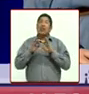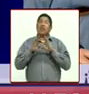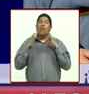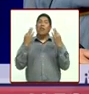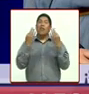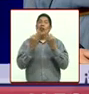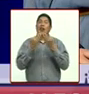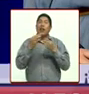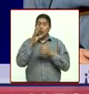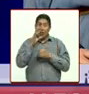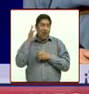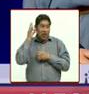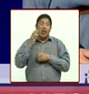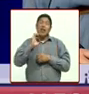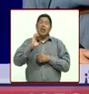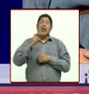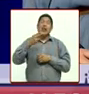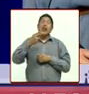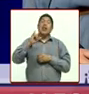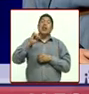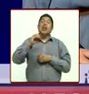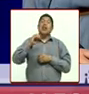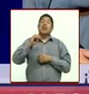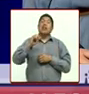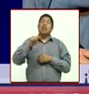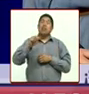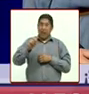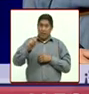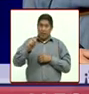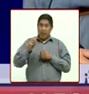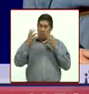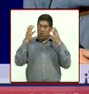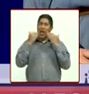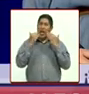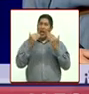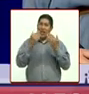requieren de nuestra ayuda, que la hemos podido lograr gracias a las personas que se han sumado a Se nos quema el alma.